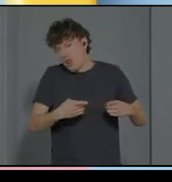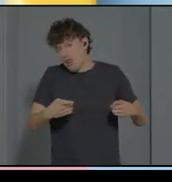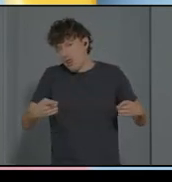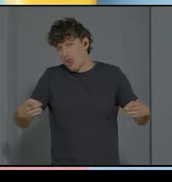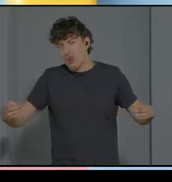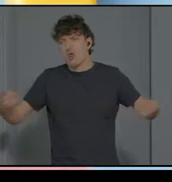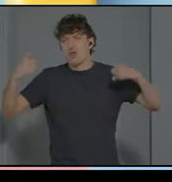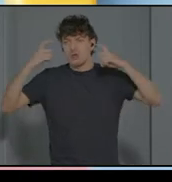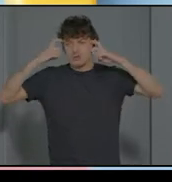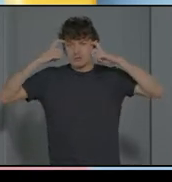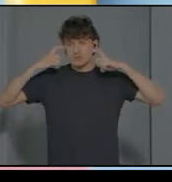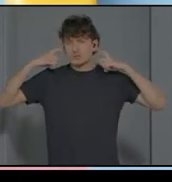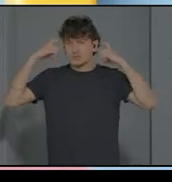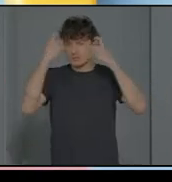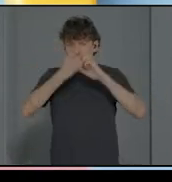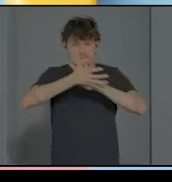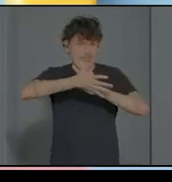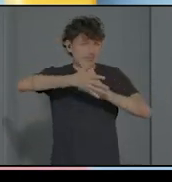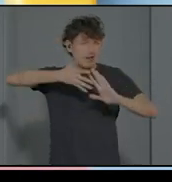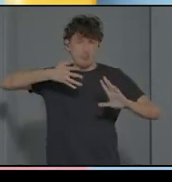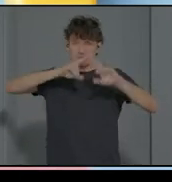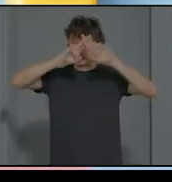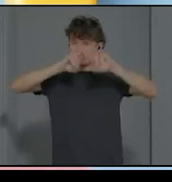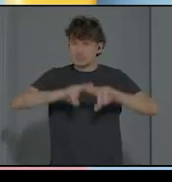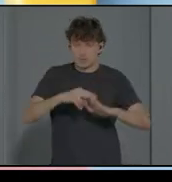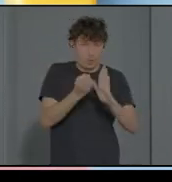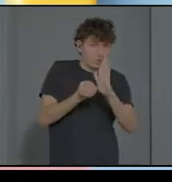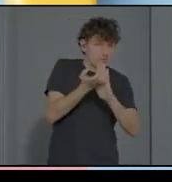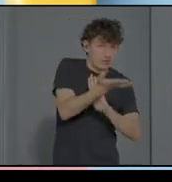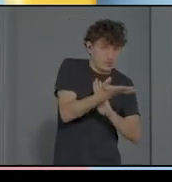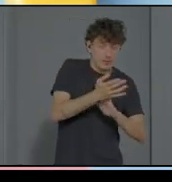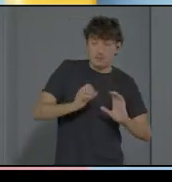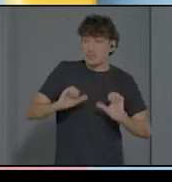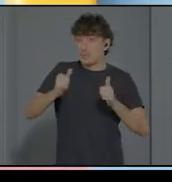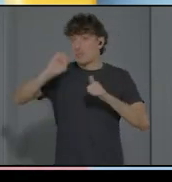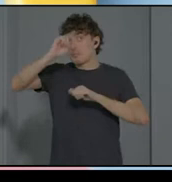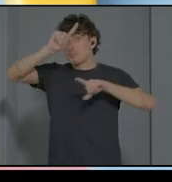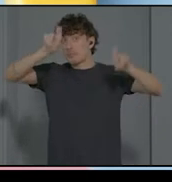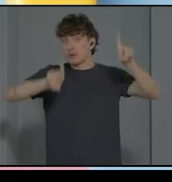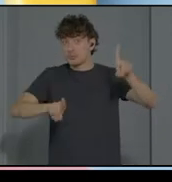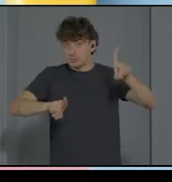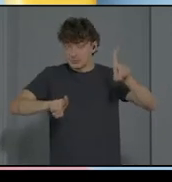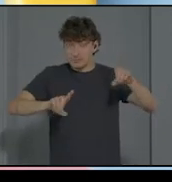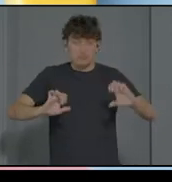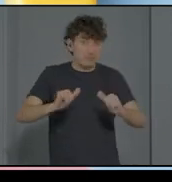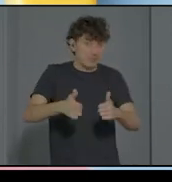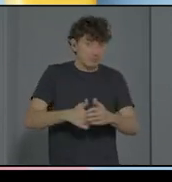y empezamos enseguida por la primera. La primera pregunta que me pongo es, ¿hay una respuesta